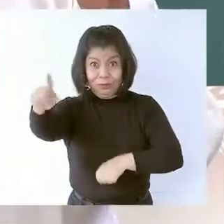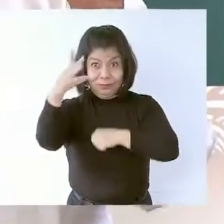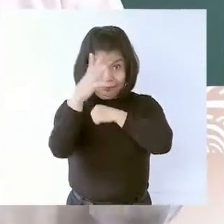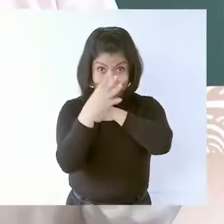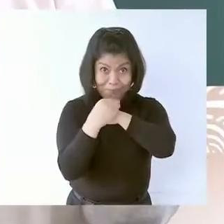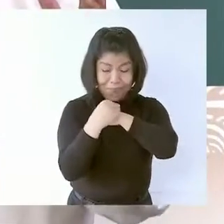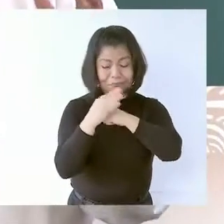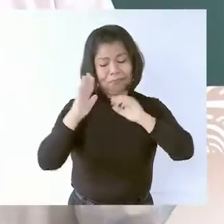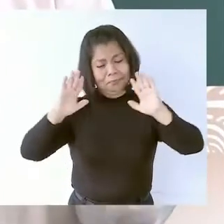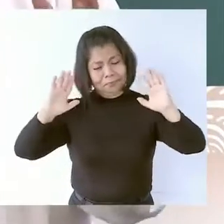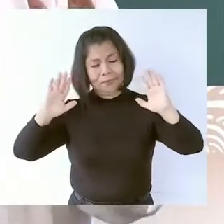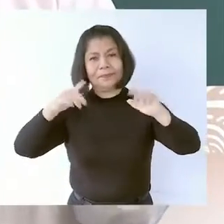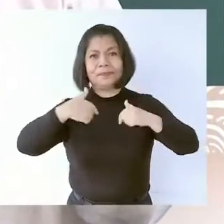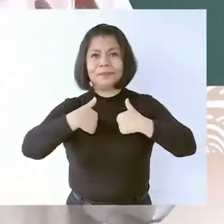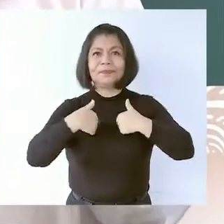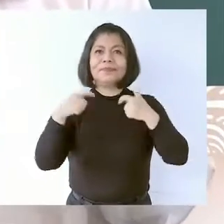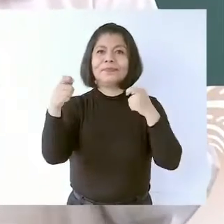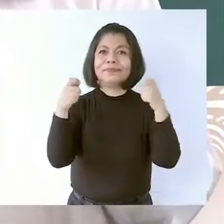esto bien